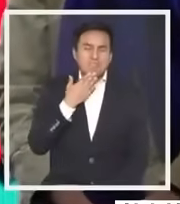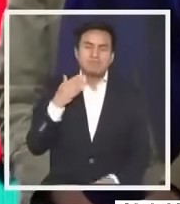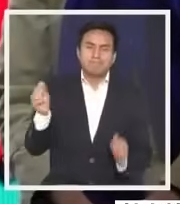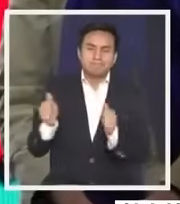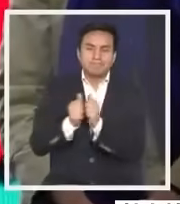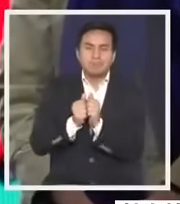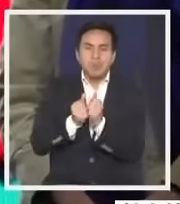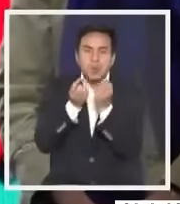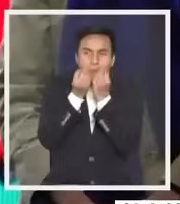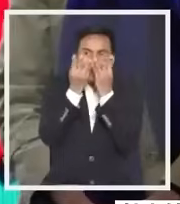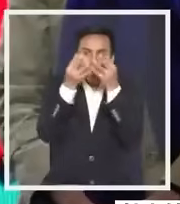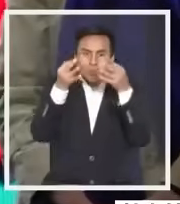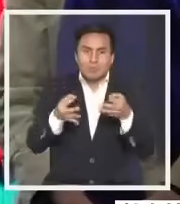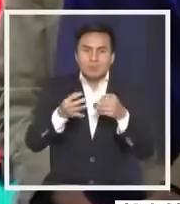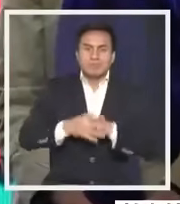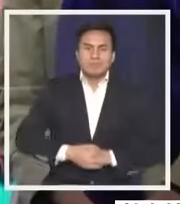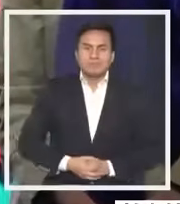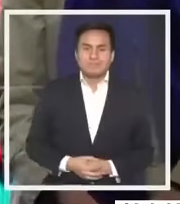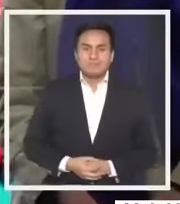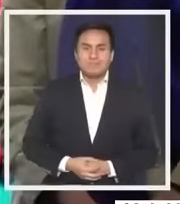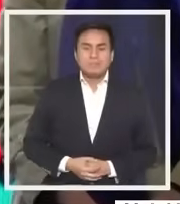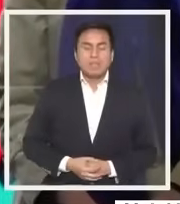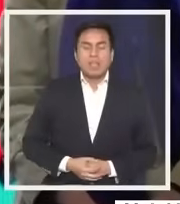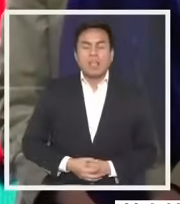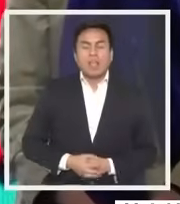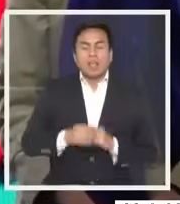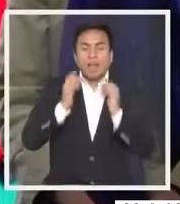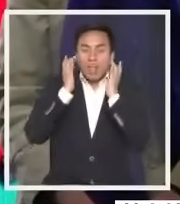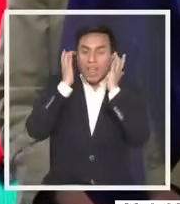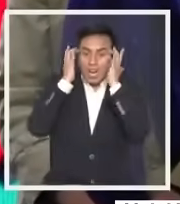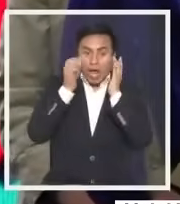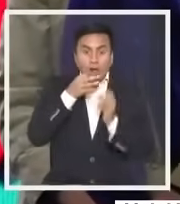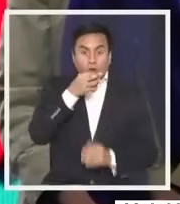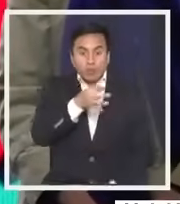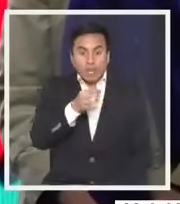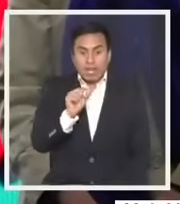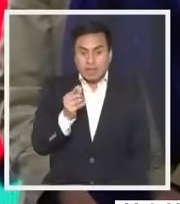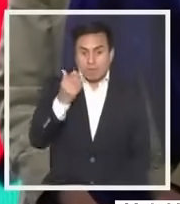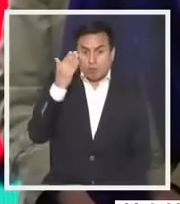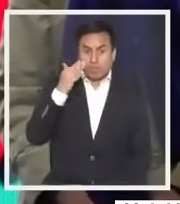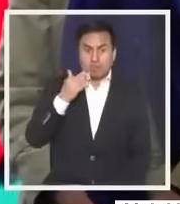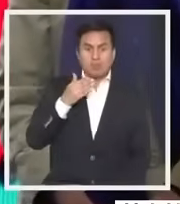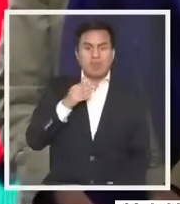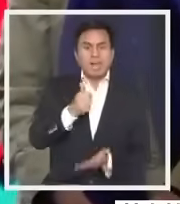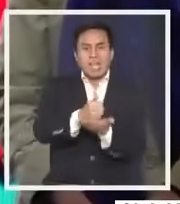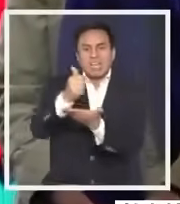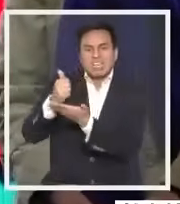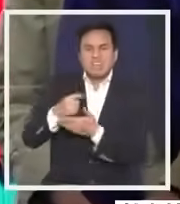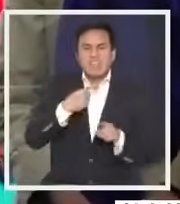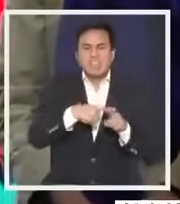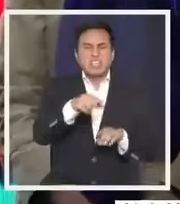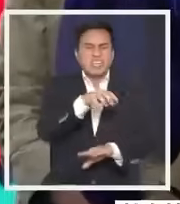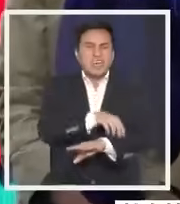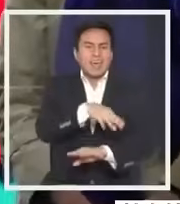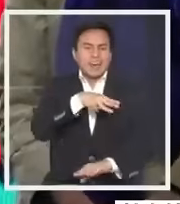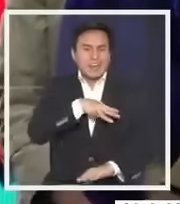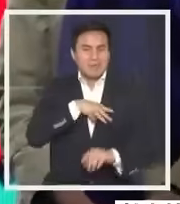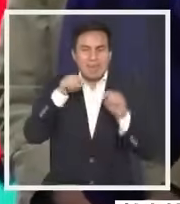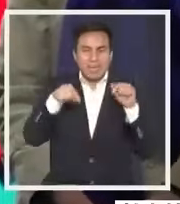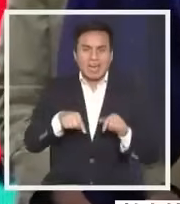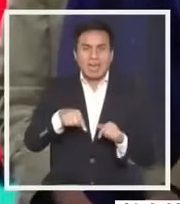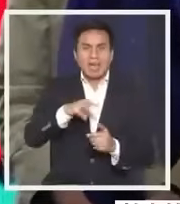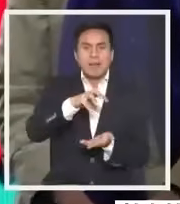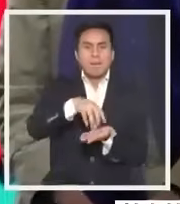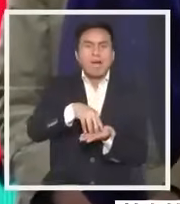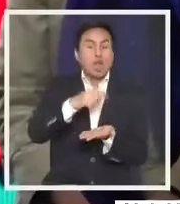a bailar. Hay informaciones entonces de que podría no bailar porque apuntó su rodilla, que le molestaba, que le dolía. Vamos a ver